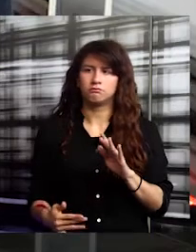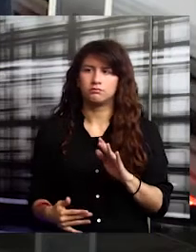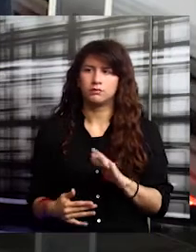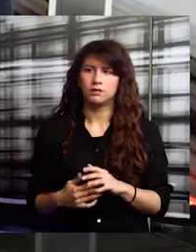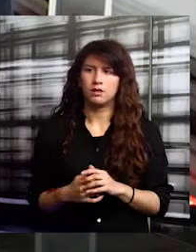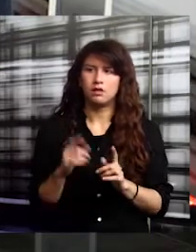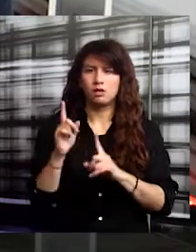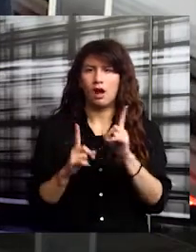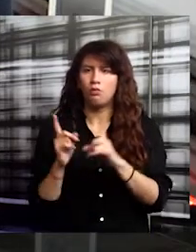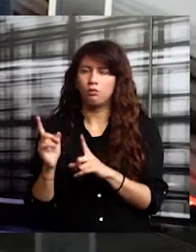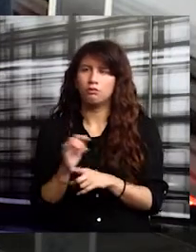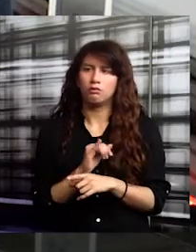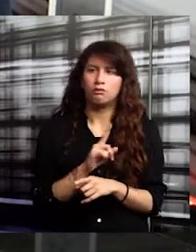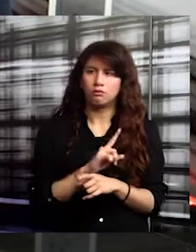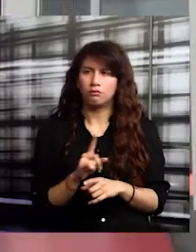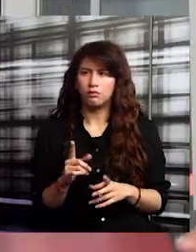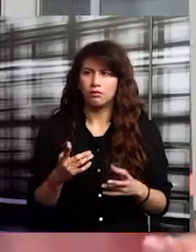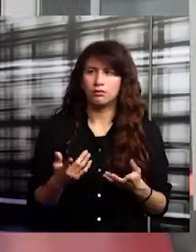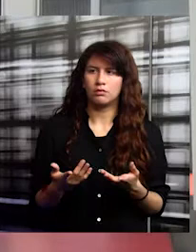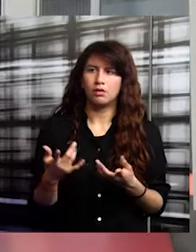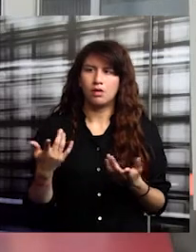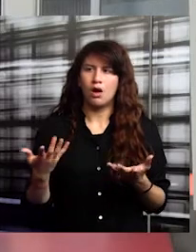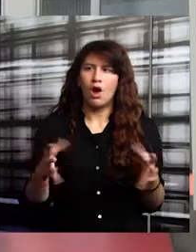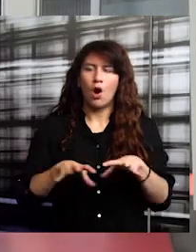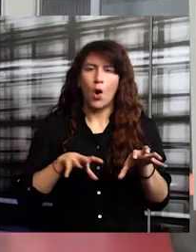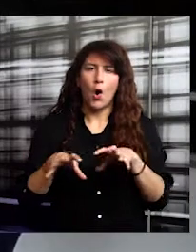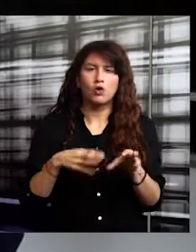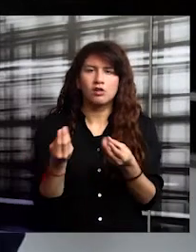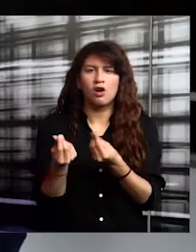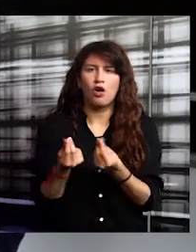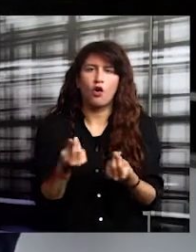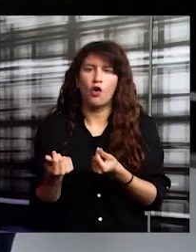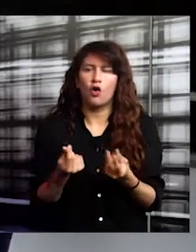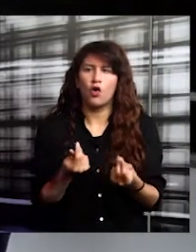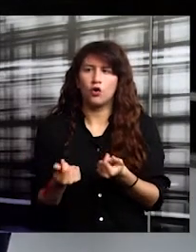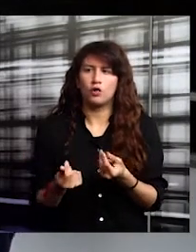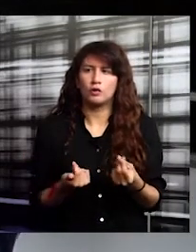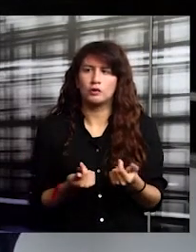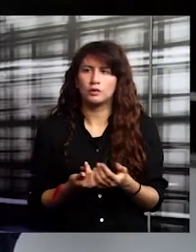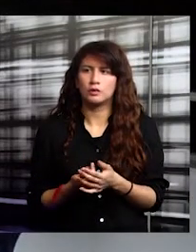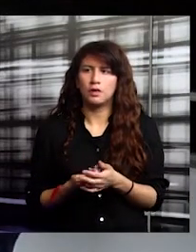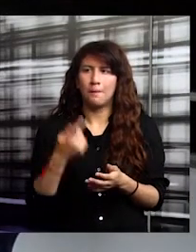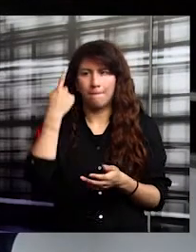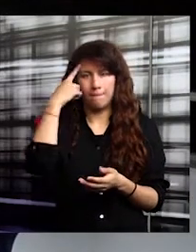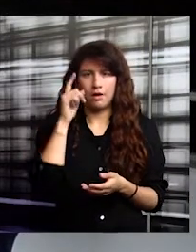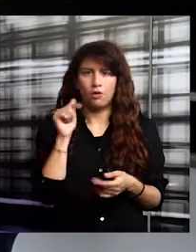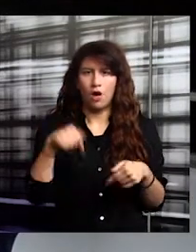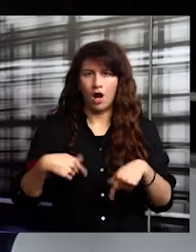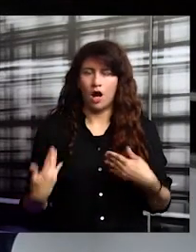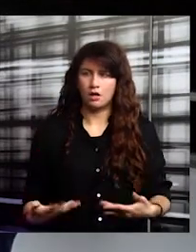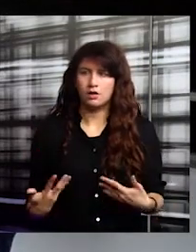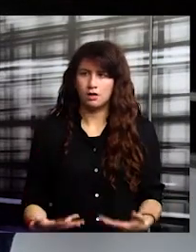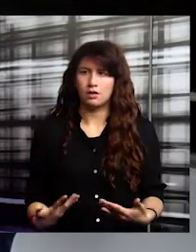con el corto plazo de tiempo que se han dado. Pero aquí no se está imponiendo nada. Yo creo que eso es interesante y eso yo lo rescato.